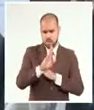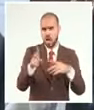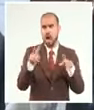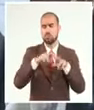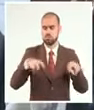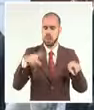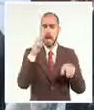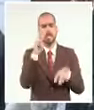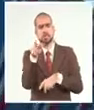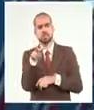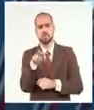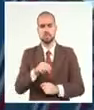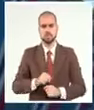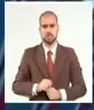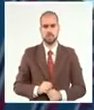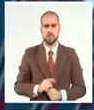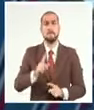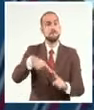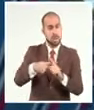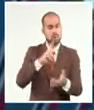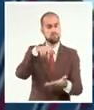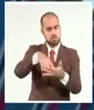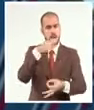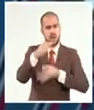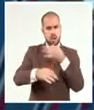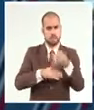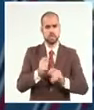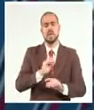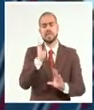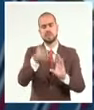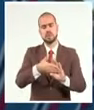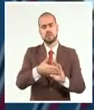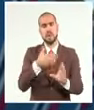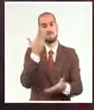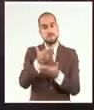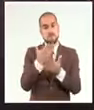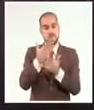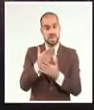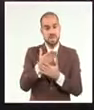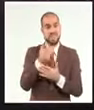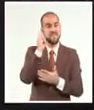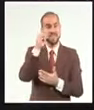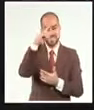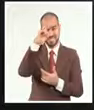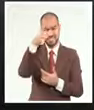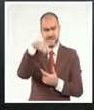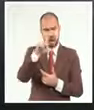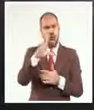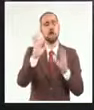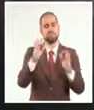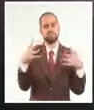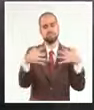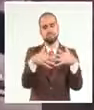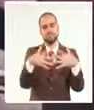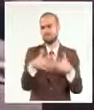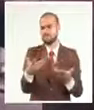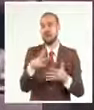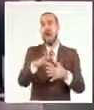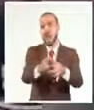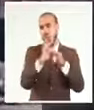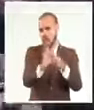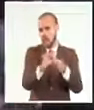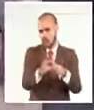e igualmente declararon. Las sanciones solicitadas por la Fiscalía están en correspondencia con la gravedad de